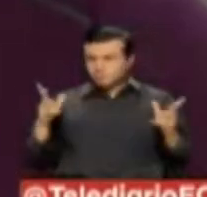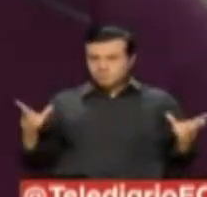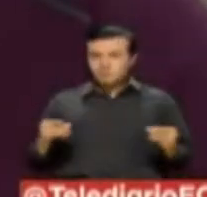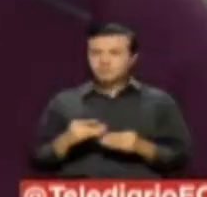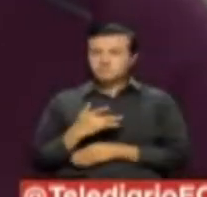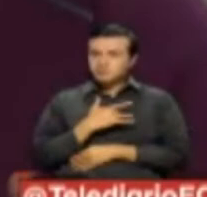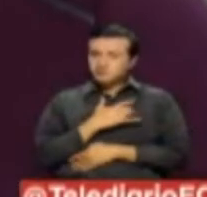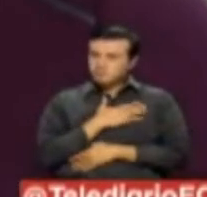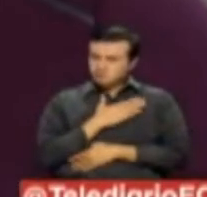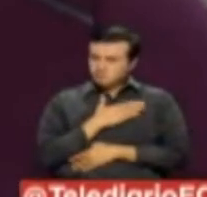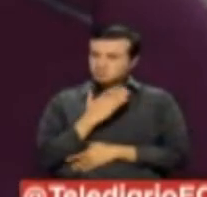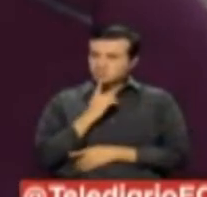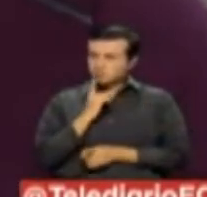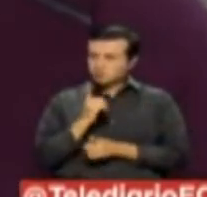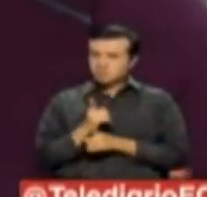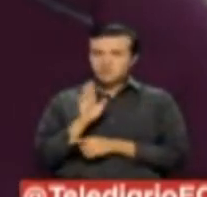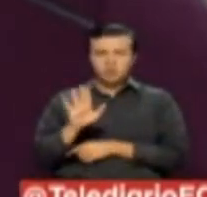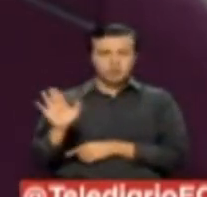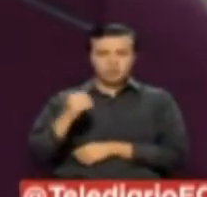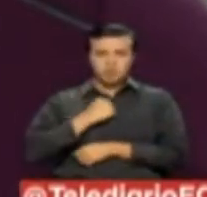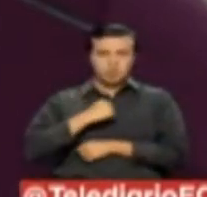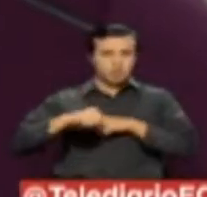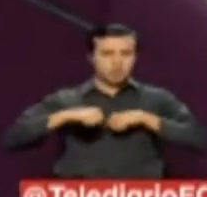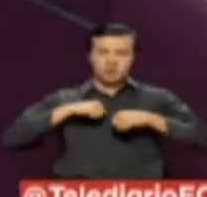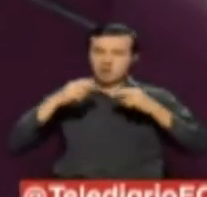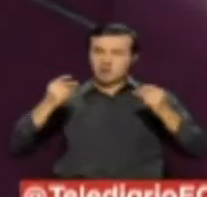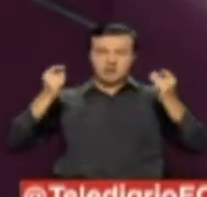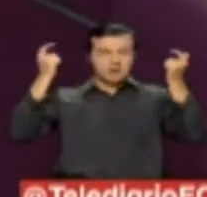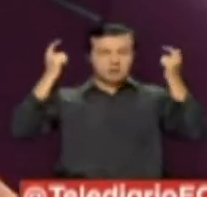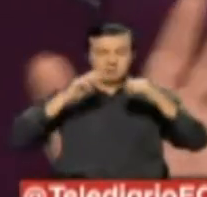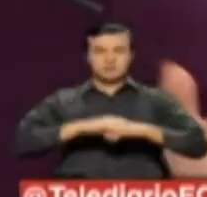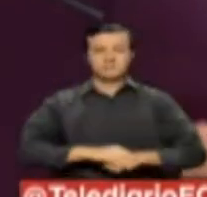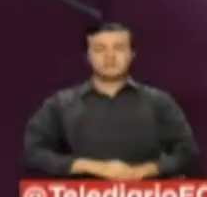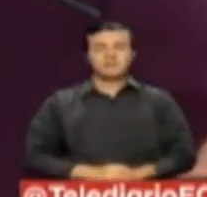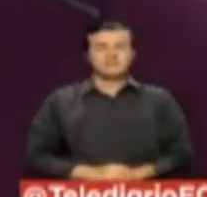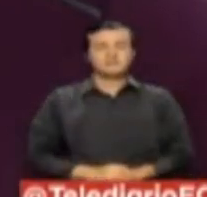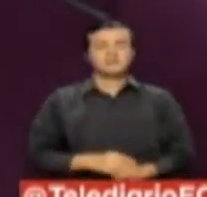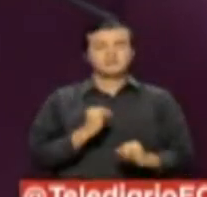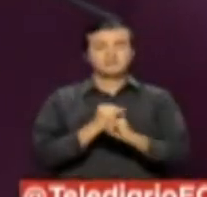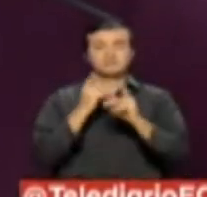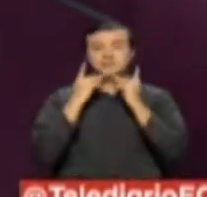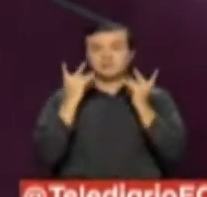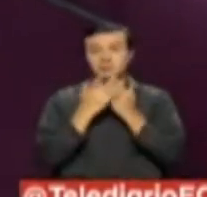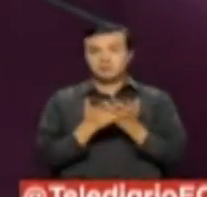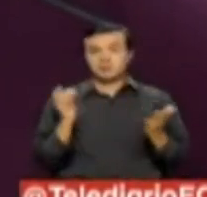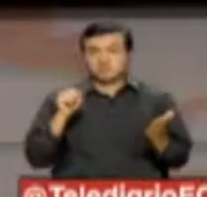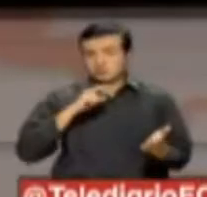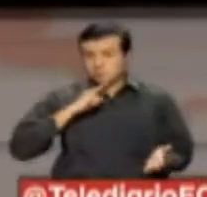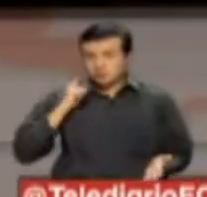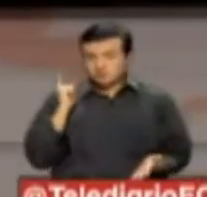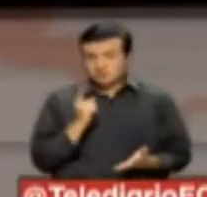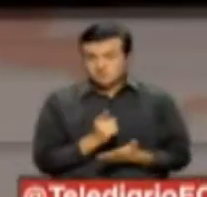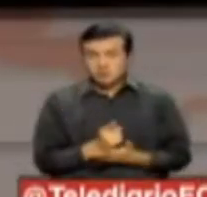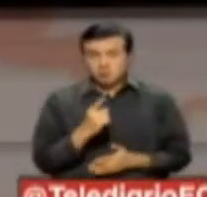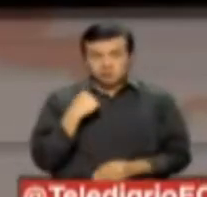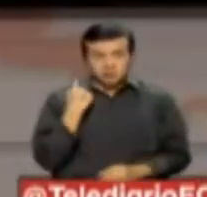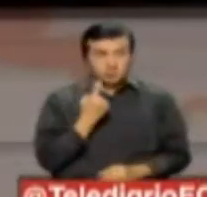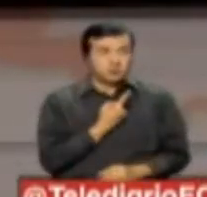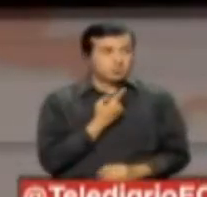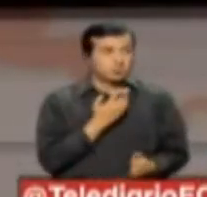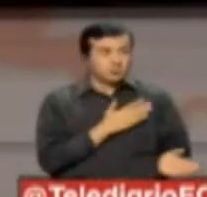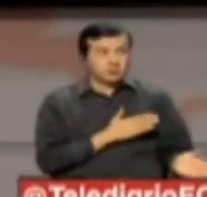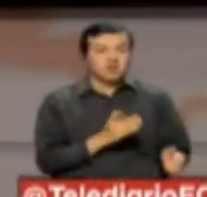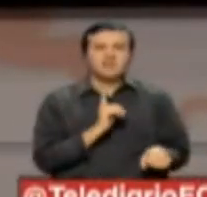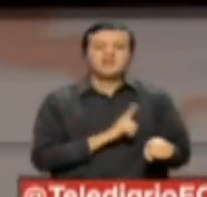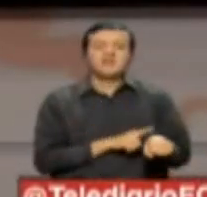confianza pues de hacer sus trámites inmediatamente no las instituciones públicas efectivamente y nosotros obviamente estamos